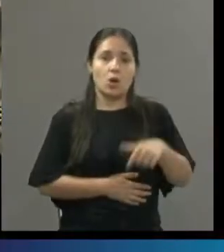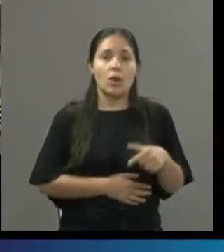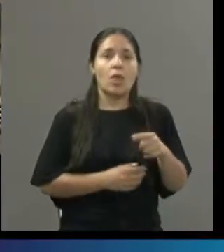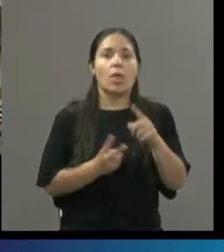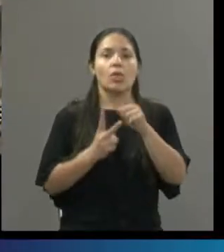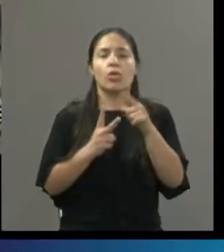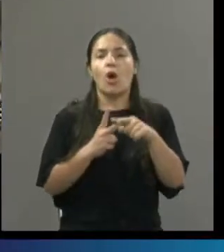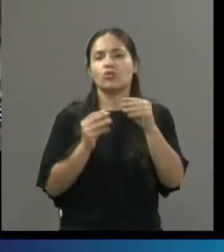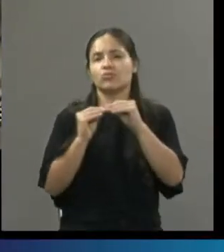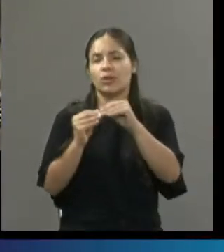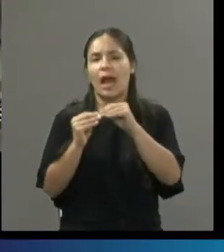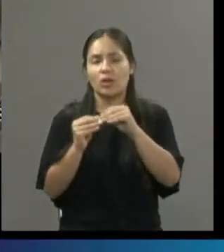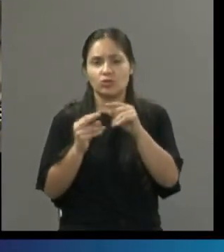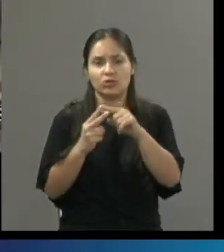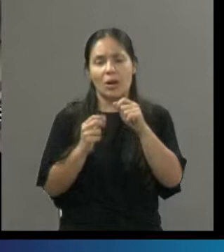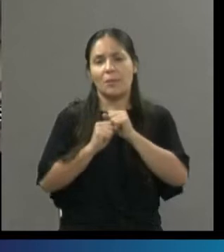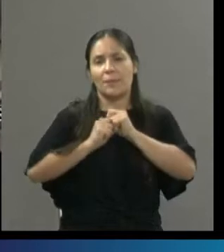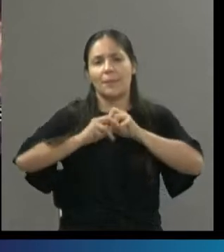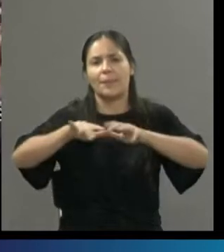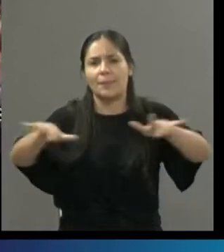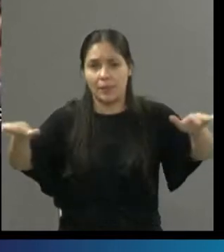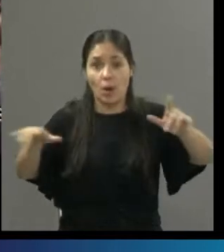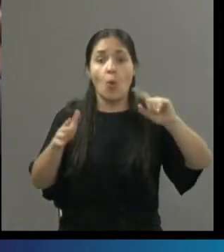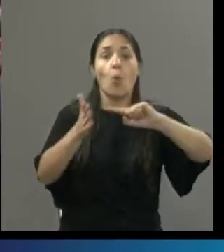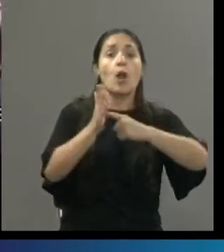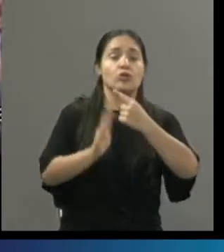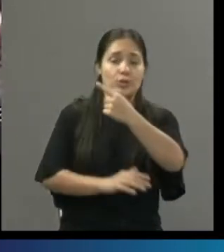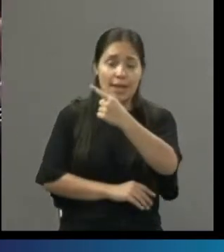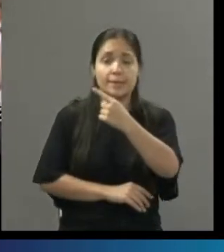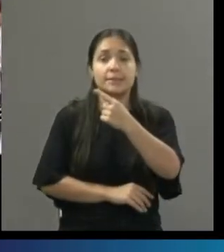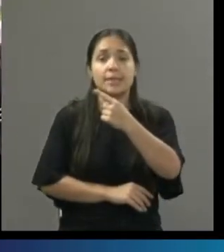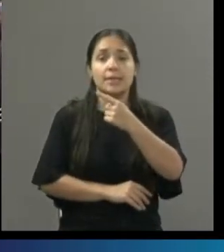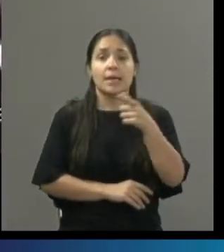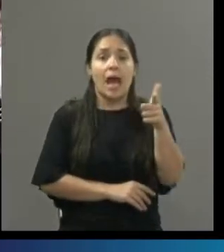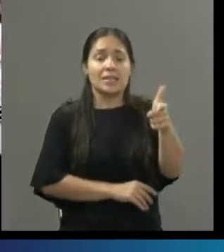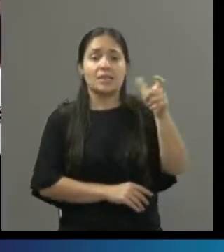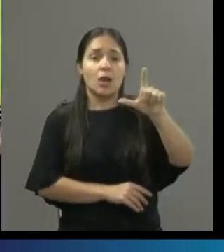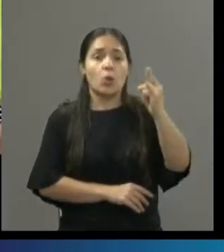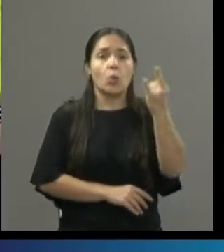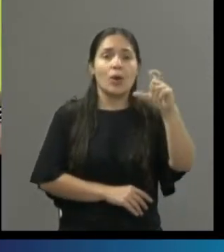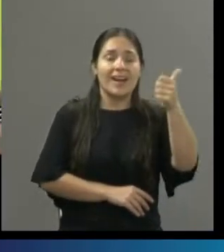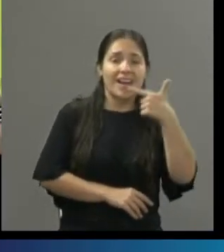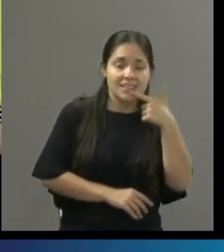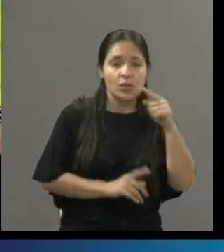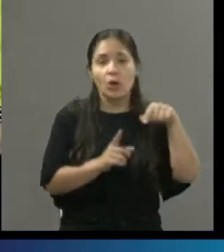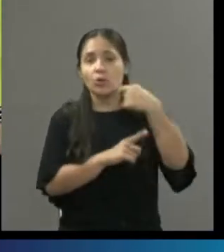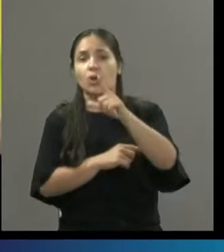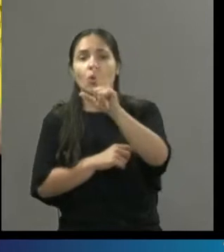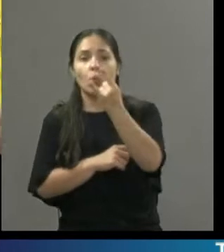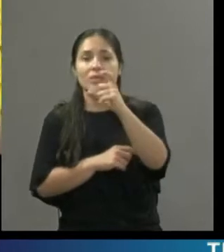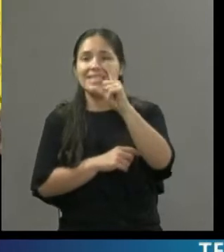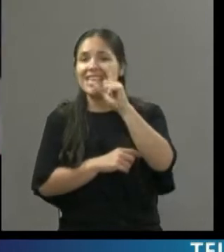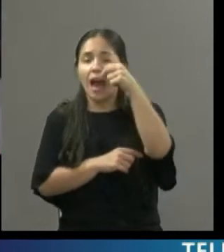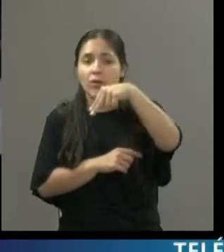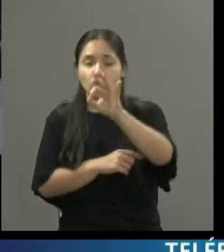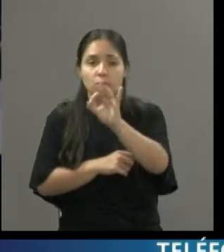casos muy mediáticos que han sido en Buenos Aires, el asesinato de Lucas y el asesinato de Luciano, y en ese sentido